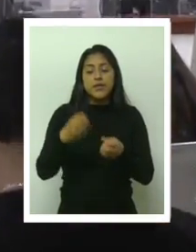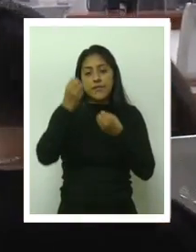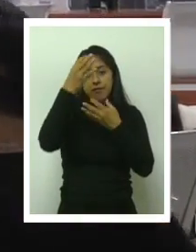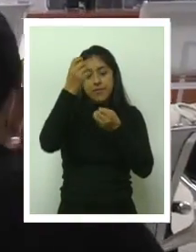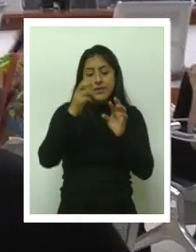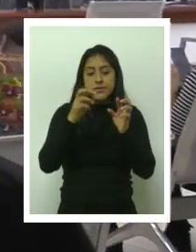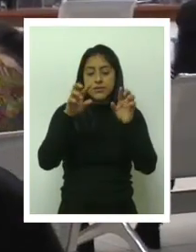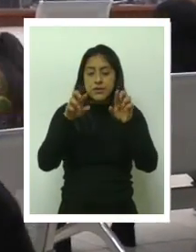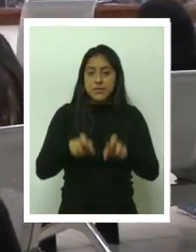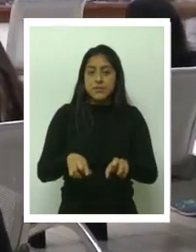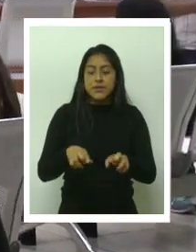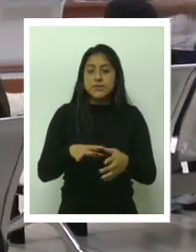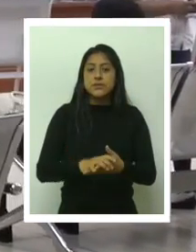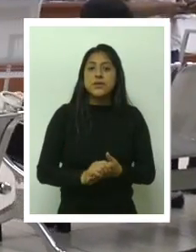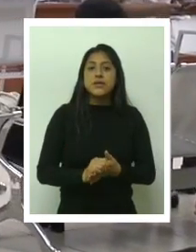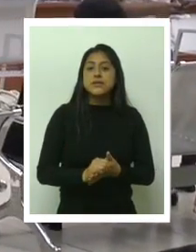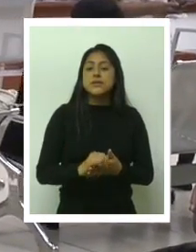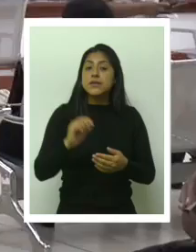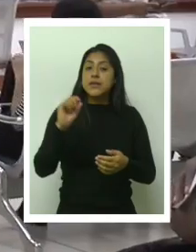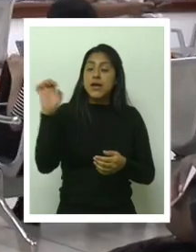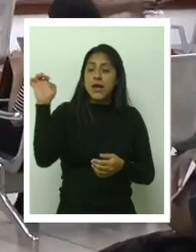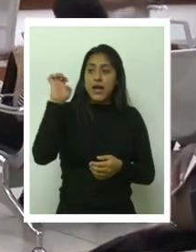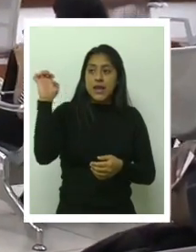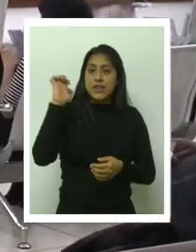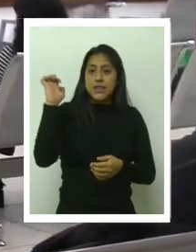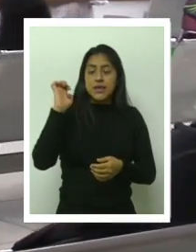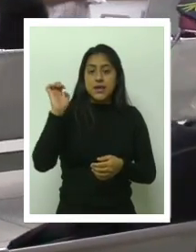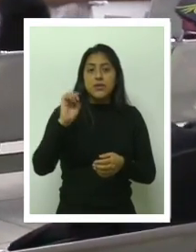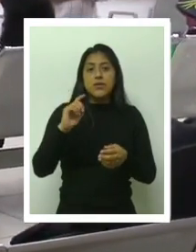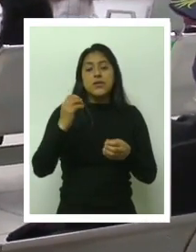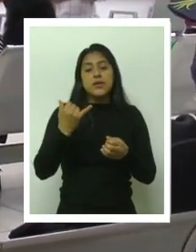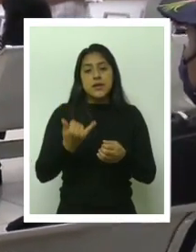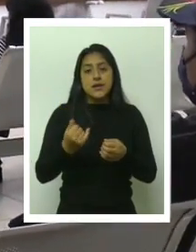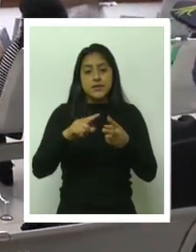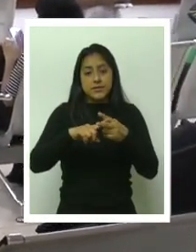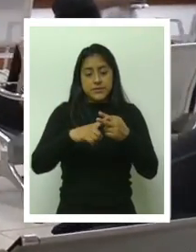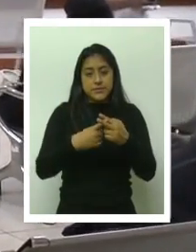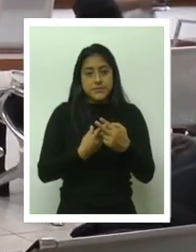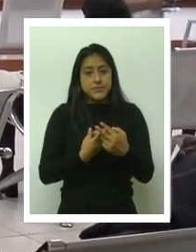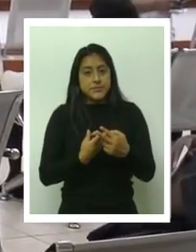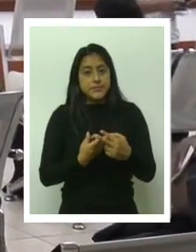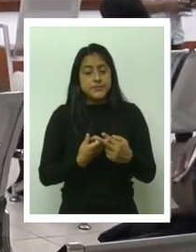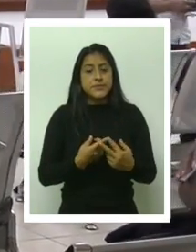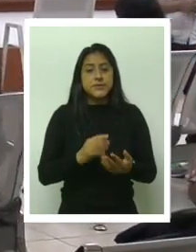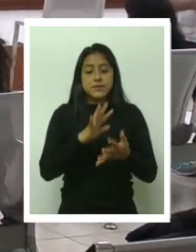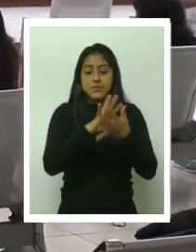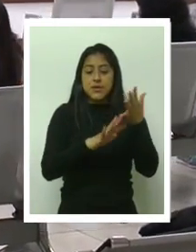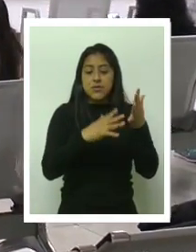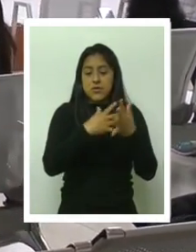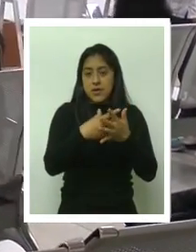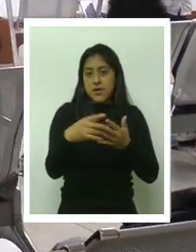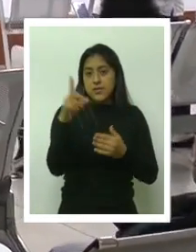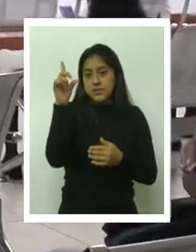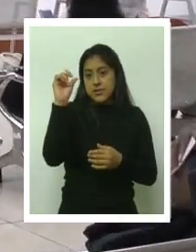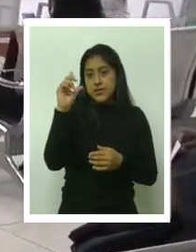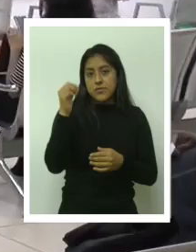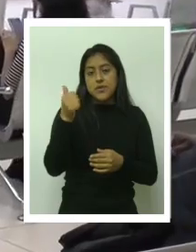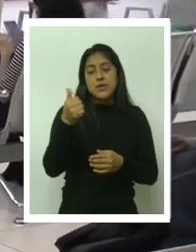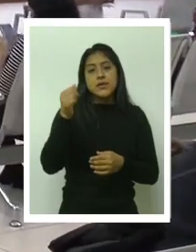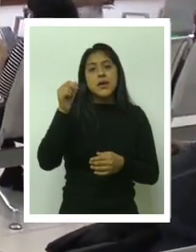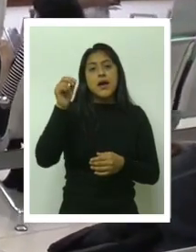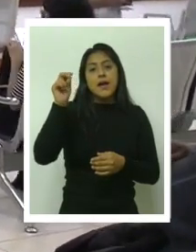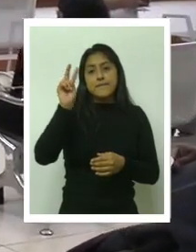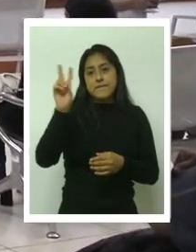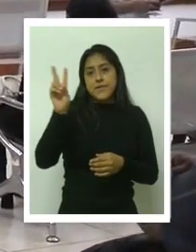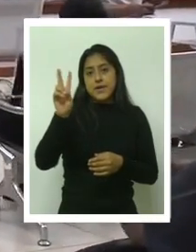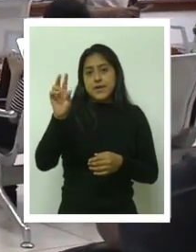demanda durante esta época del año, especialmente cuando estamos iniciando el año, como lo mencionábamos. En estas oficinas el horario será